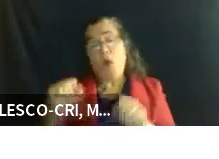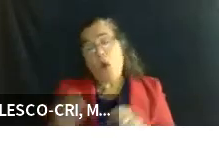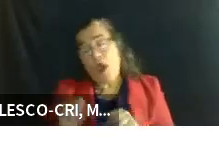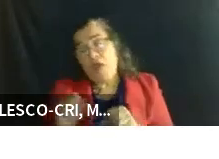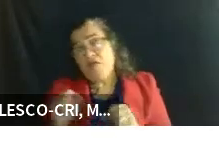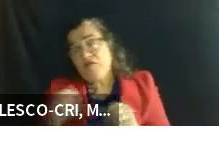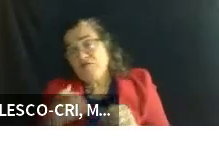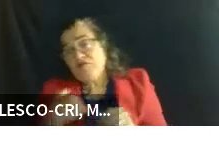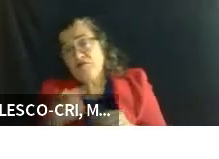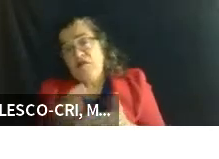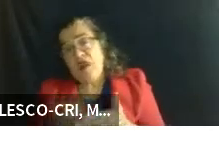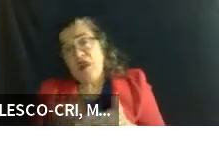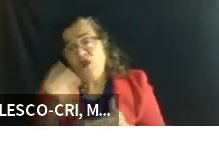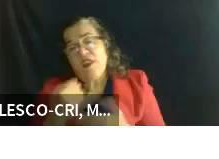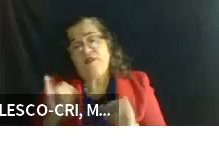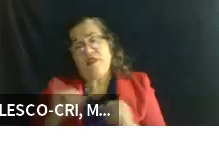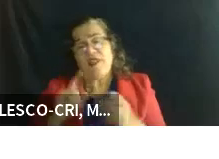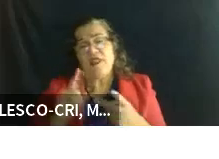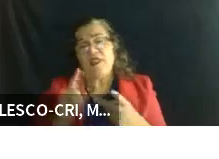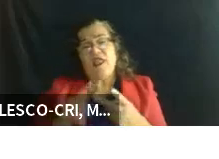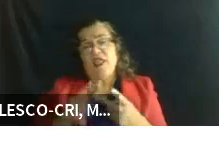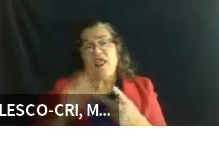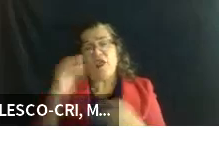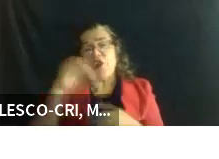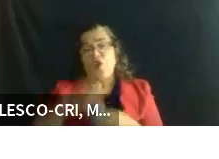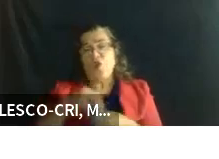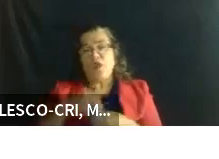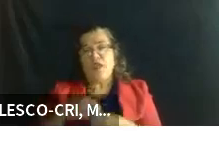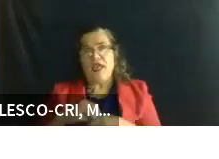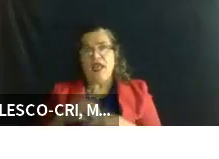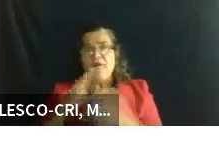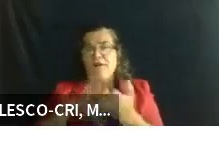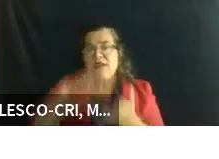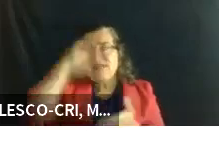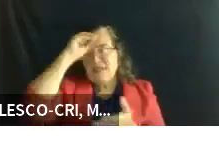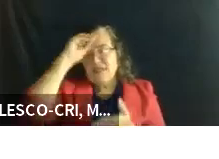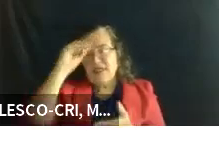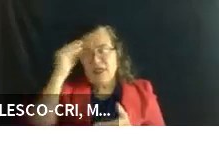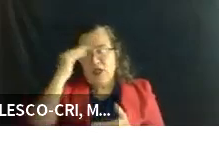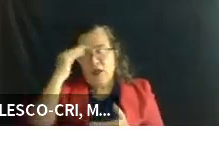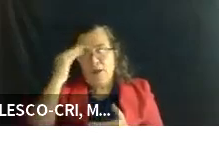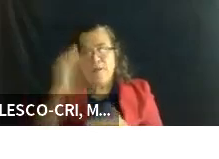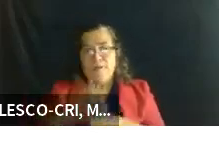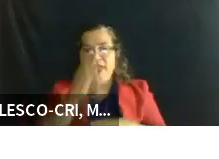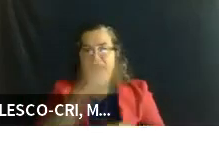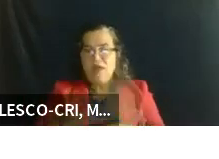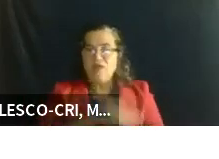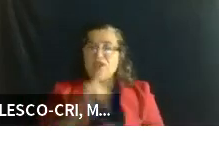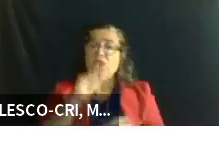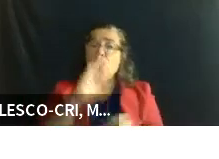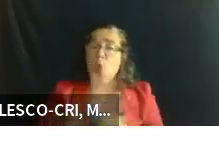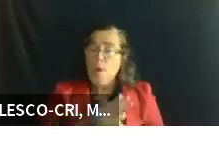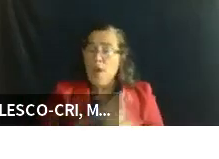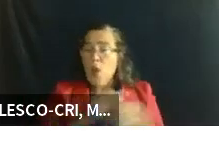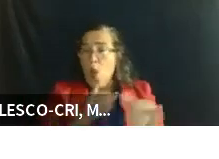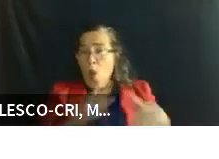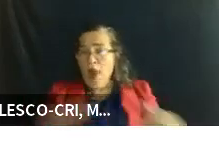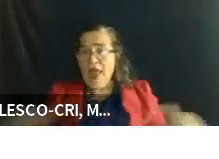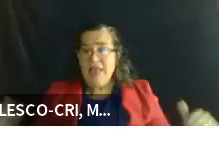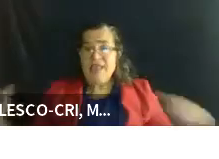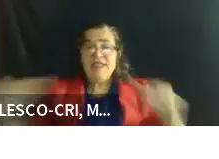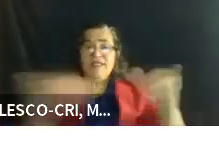independiente, incluyen el reconocimiento de aprendizajes previos y cumplen siempre con estándares de aseguramiento de la